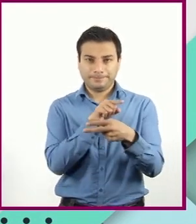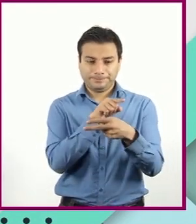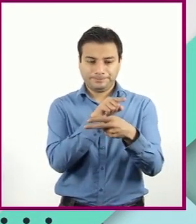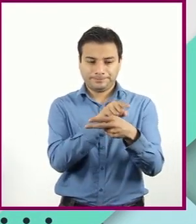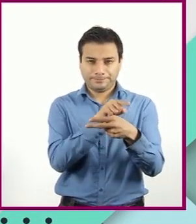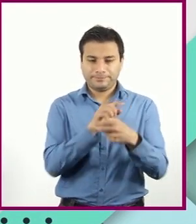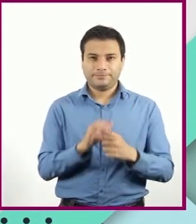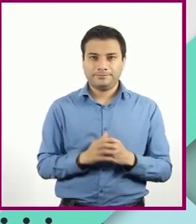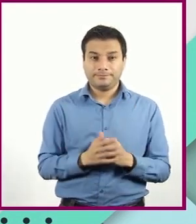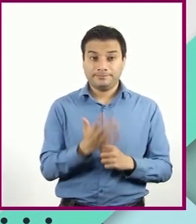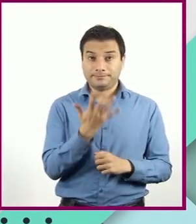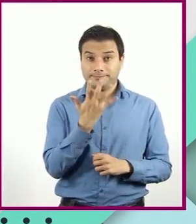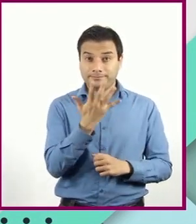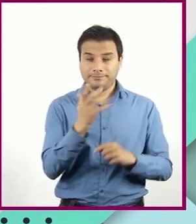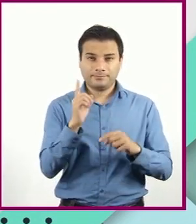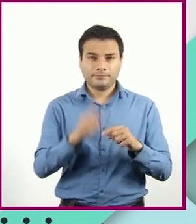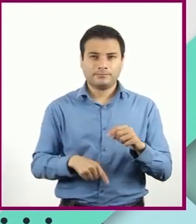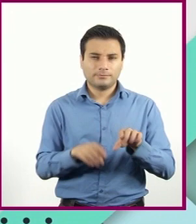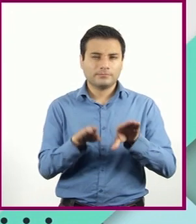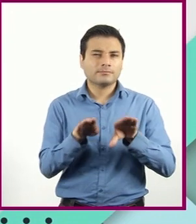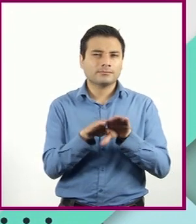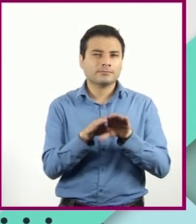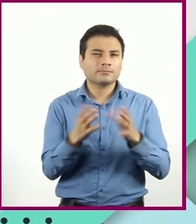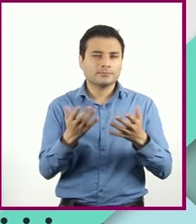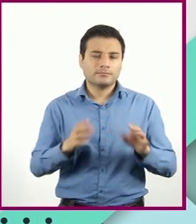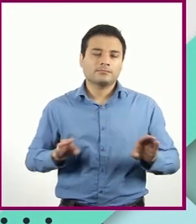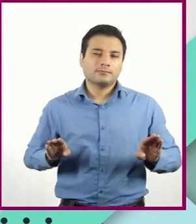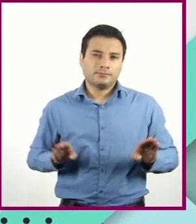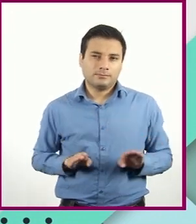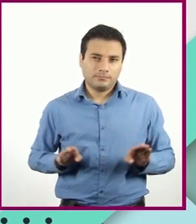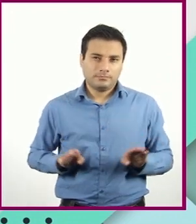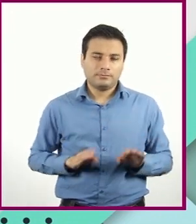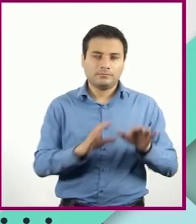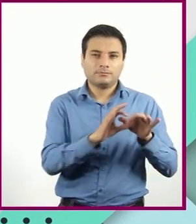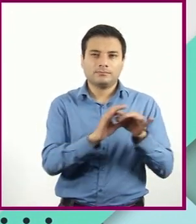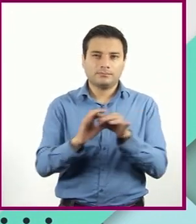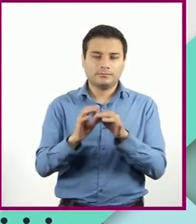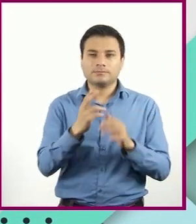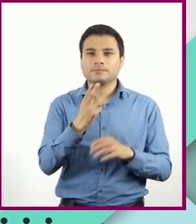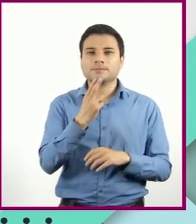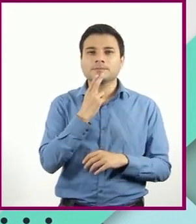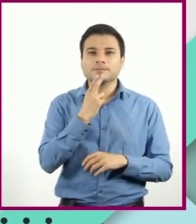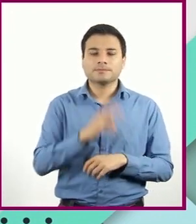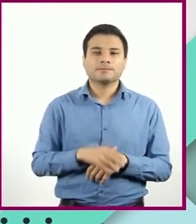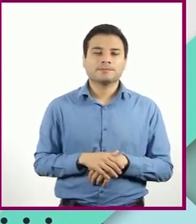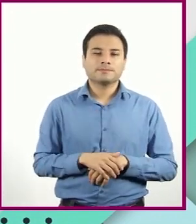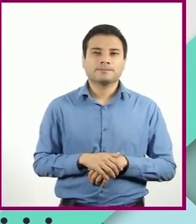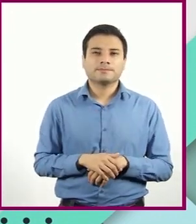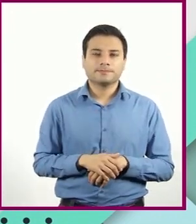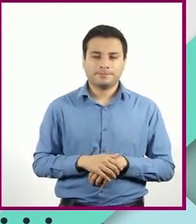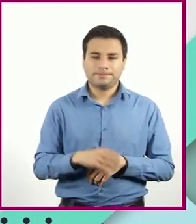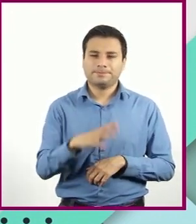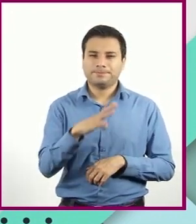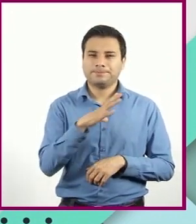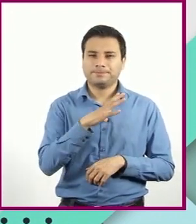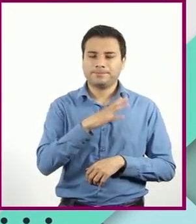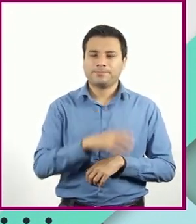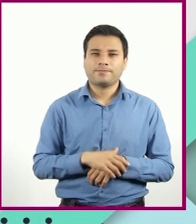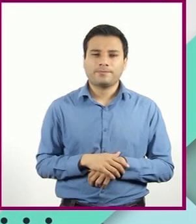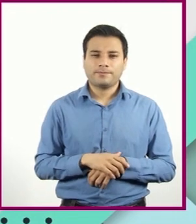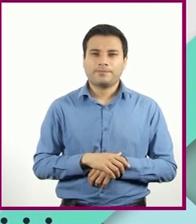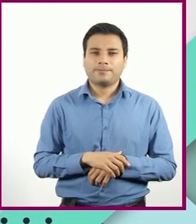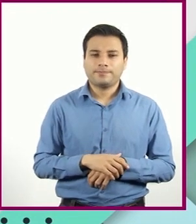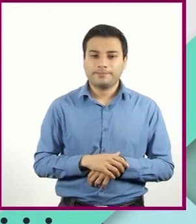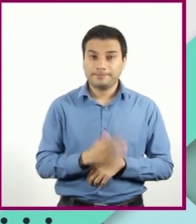el factor 5, aplicamos la propiedad uniforme y las operaciones inversas. Tenemos que el factor